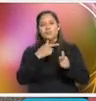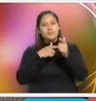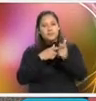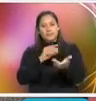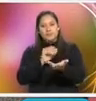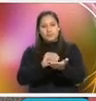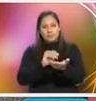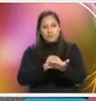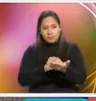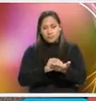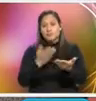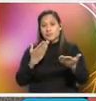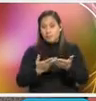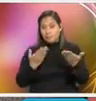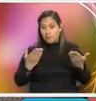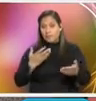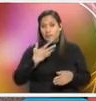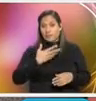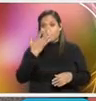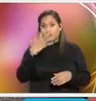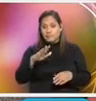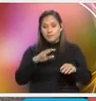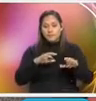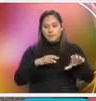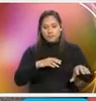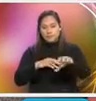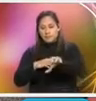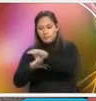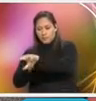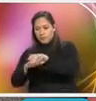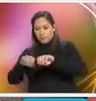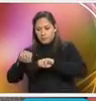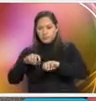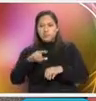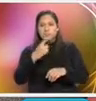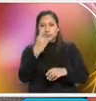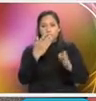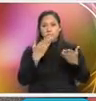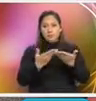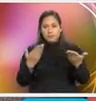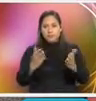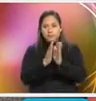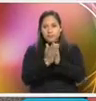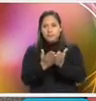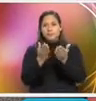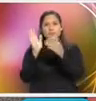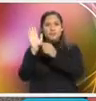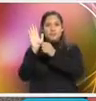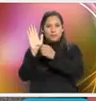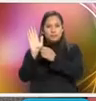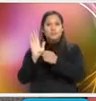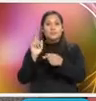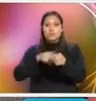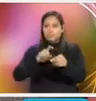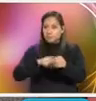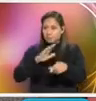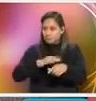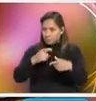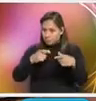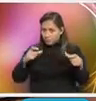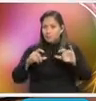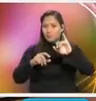tenemos 10 compañías, bueno, 9 compañías y una presentación de un libro. Cada año se suman más, ¿verdad? Así es,